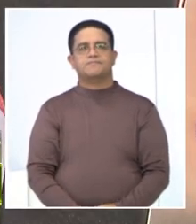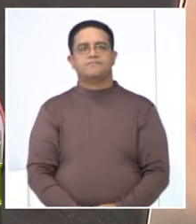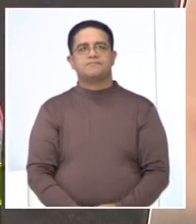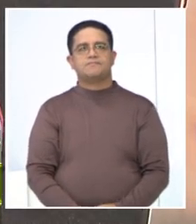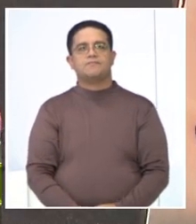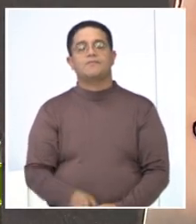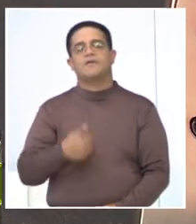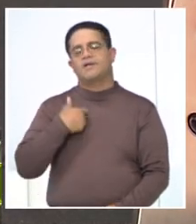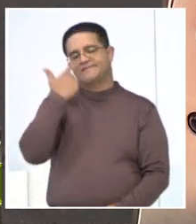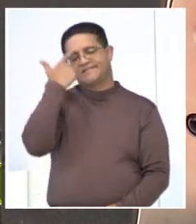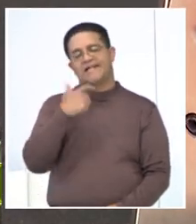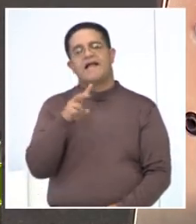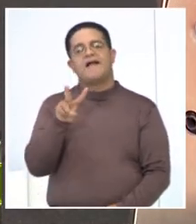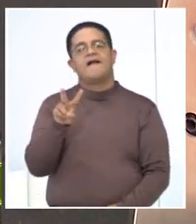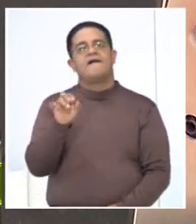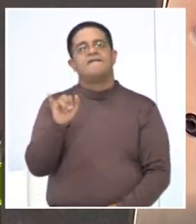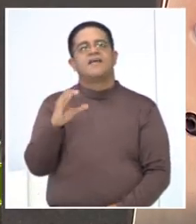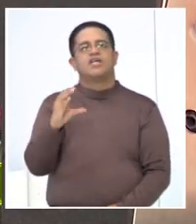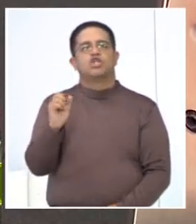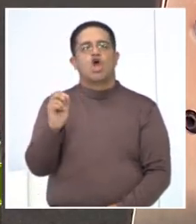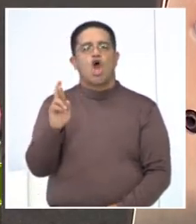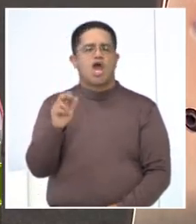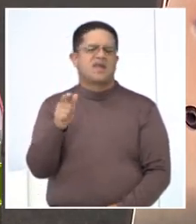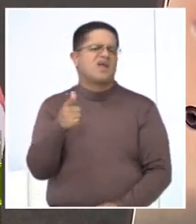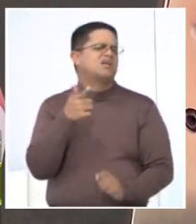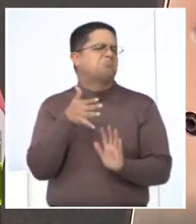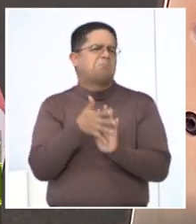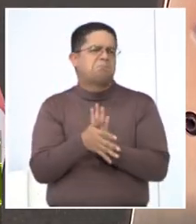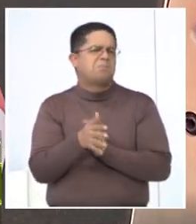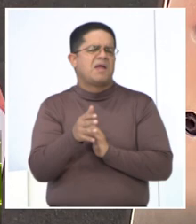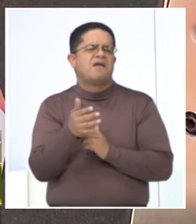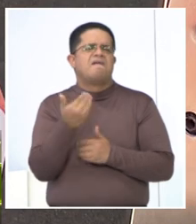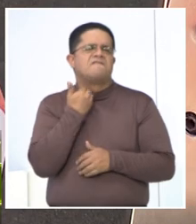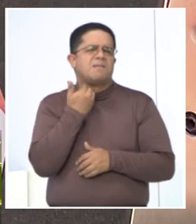Soy Victoria Campos. ¿Qué causa la enfermedad de Evali?